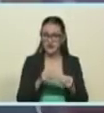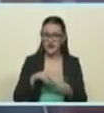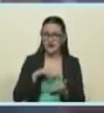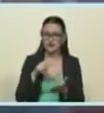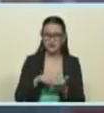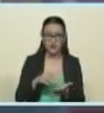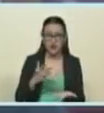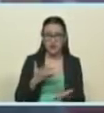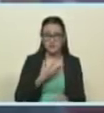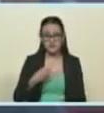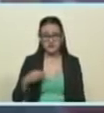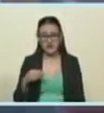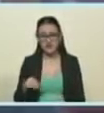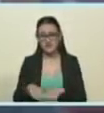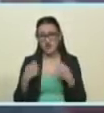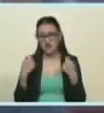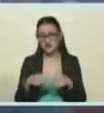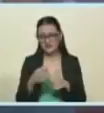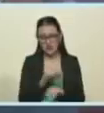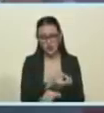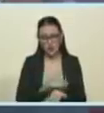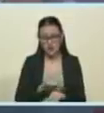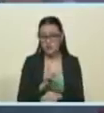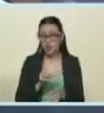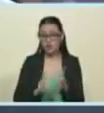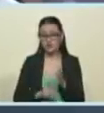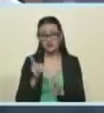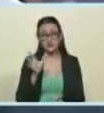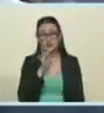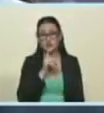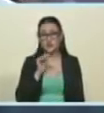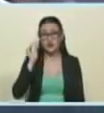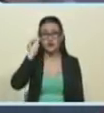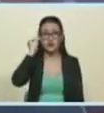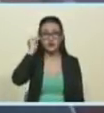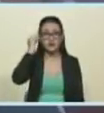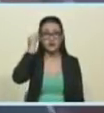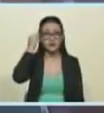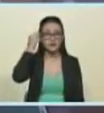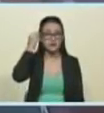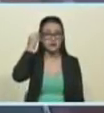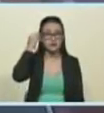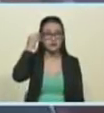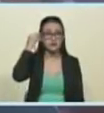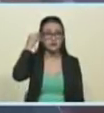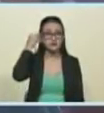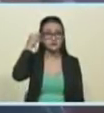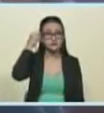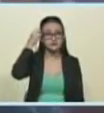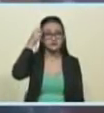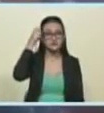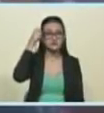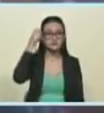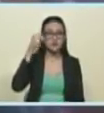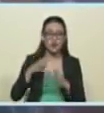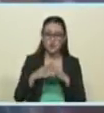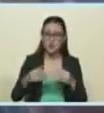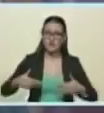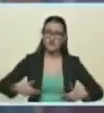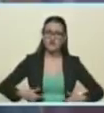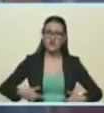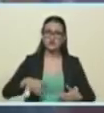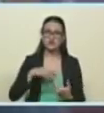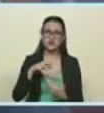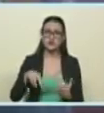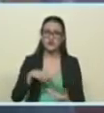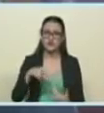aspiración presidencial, para la violencia, para la guarimba y no para el desarrollo. Es por eso que surge, presidente, que todo este esfuerzo que viene haciendo la